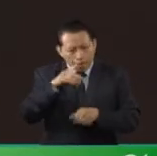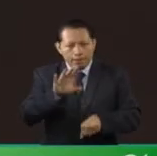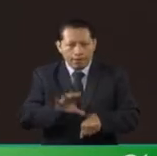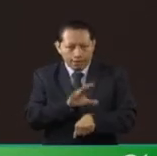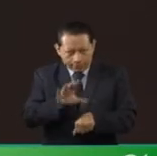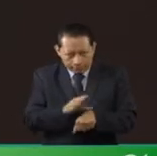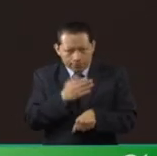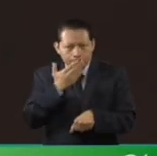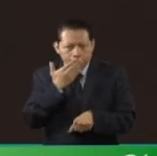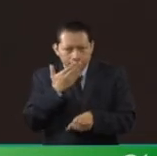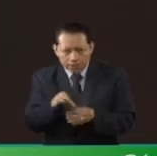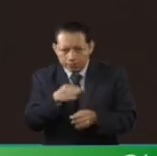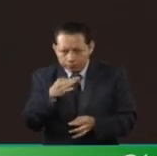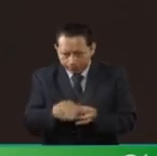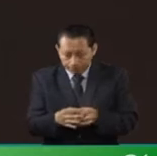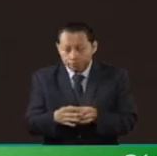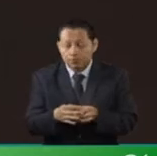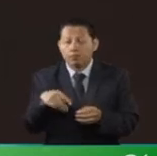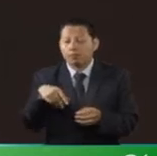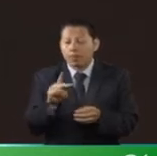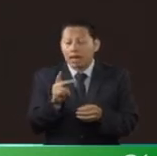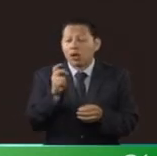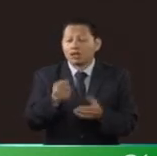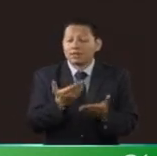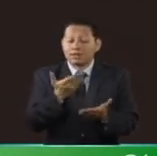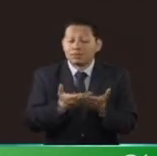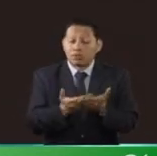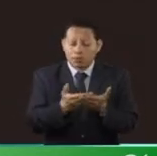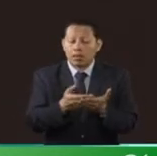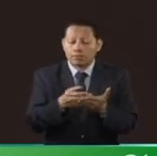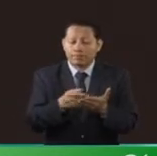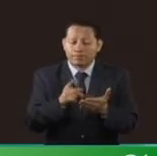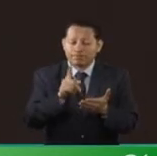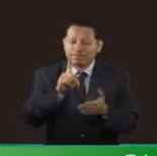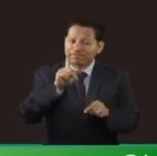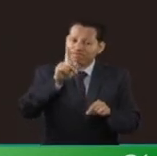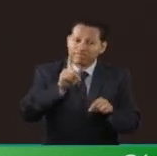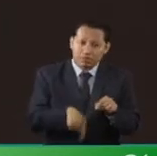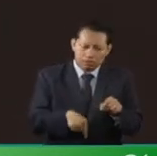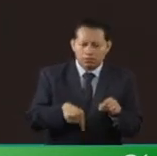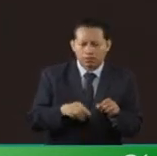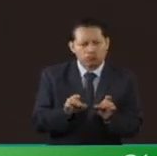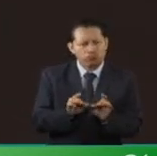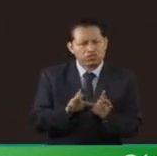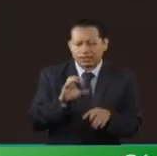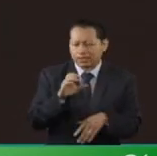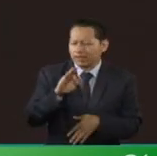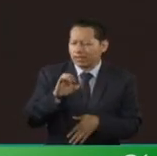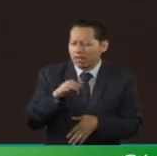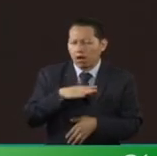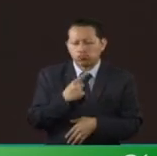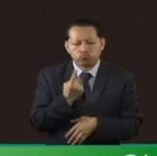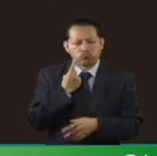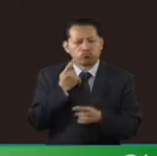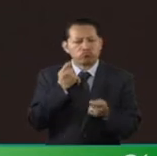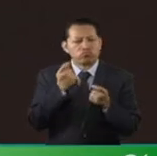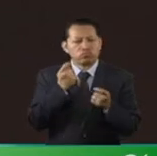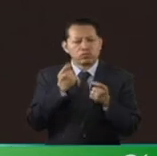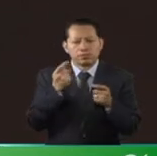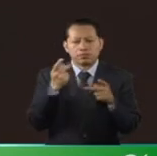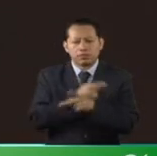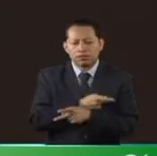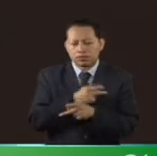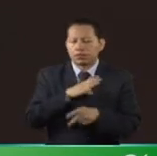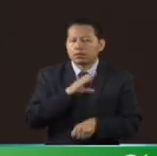asequibles. Pero, aunque la reforma fue invalidada, de facto la CFE se convirtió en un actor monopólico en el mercado